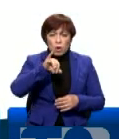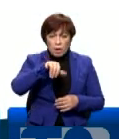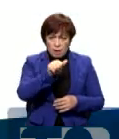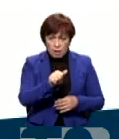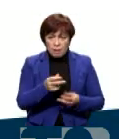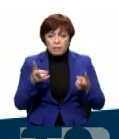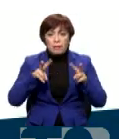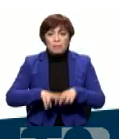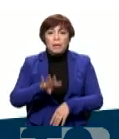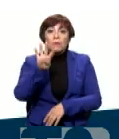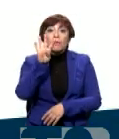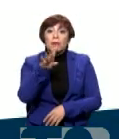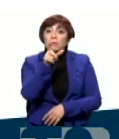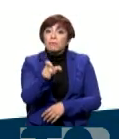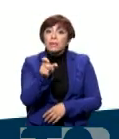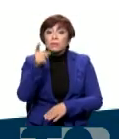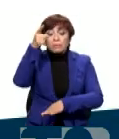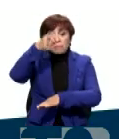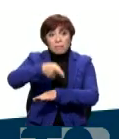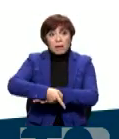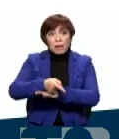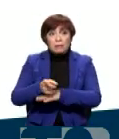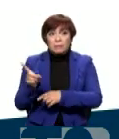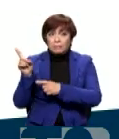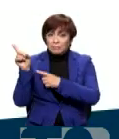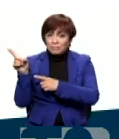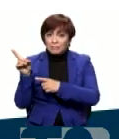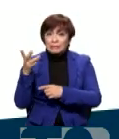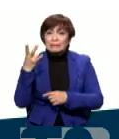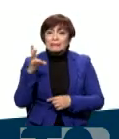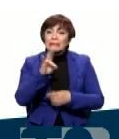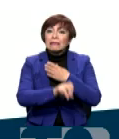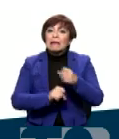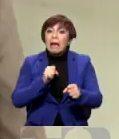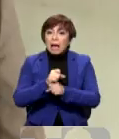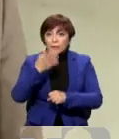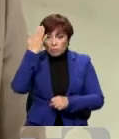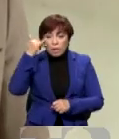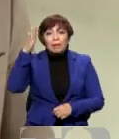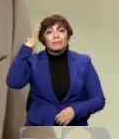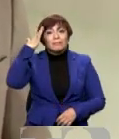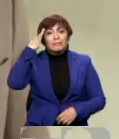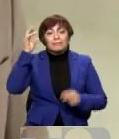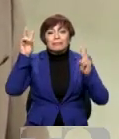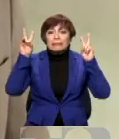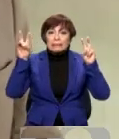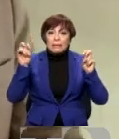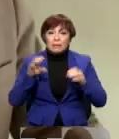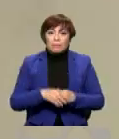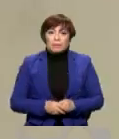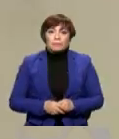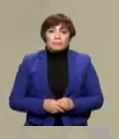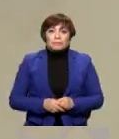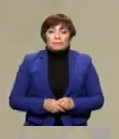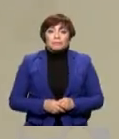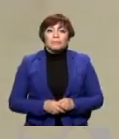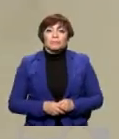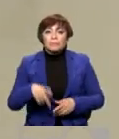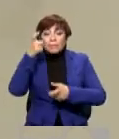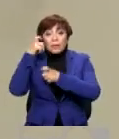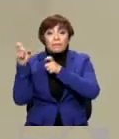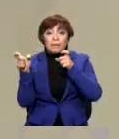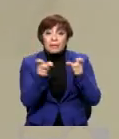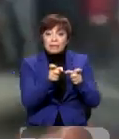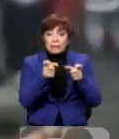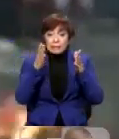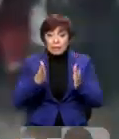otras 4 recibieron una pena y 7 años de reclusión como cómplices. El fiscal Francisco Freire, quien llevaba el caso, explicó que los